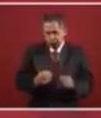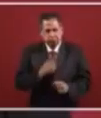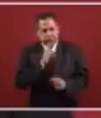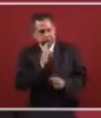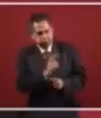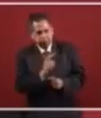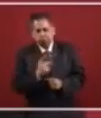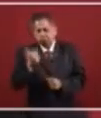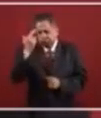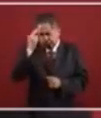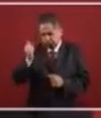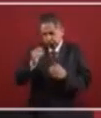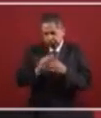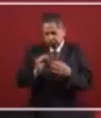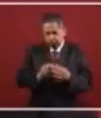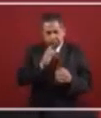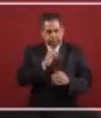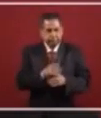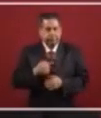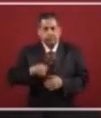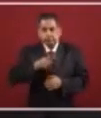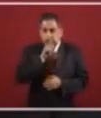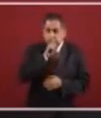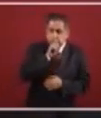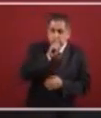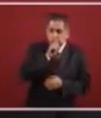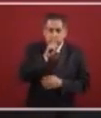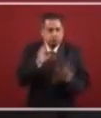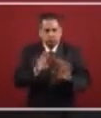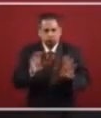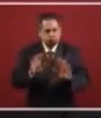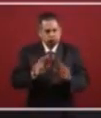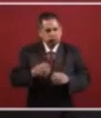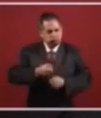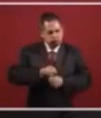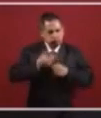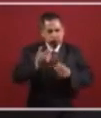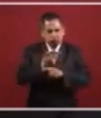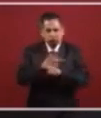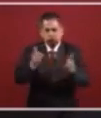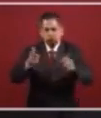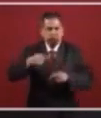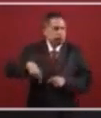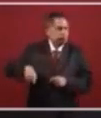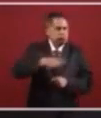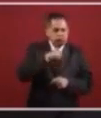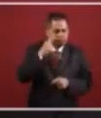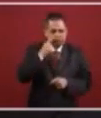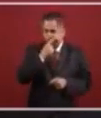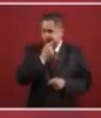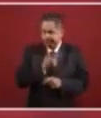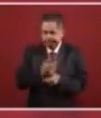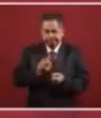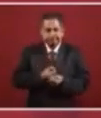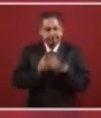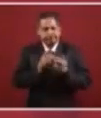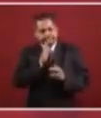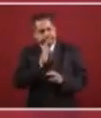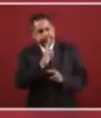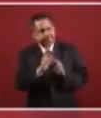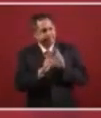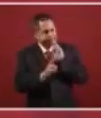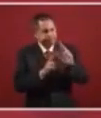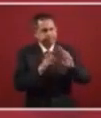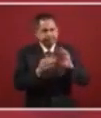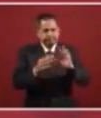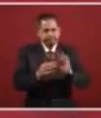no quedándonos callados ejerciendo nuestra libertad y nuestro derecho de réplica